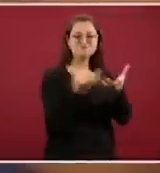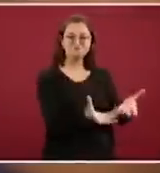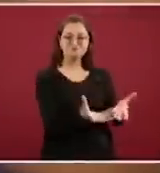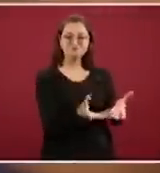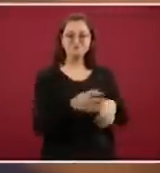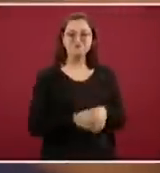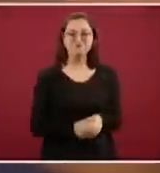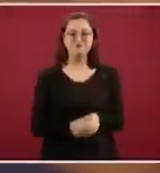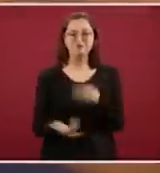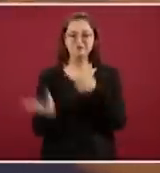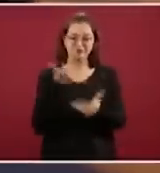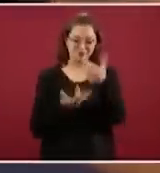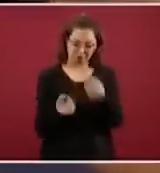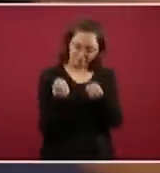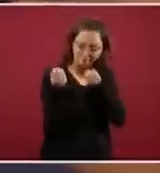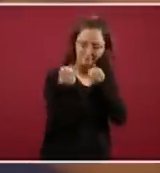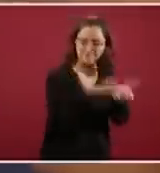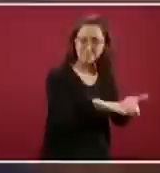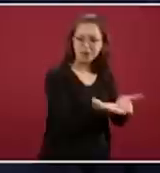Todo se le devolvió.